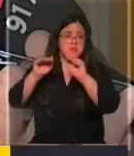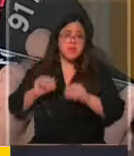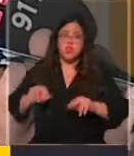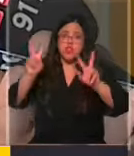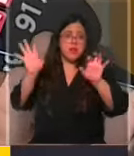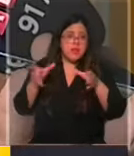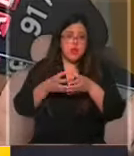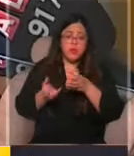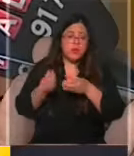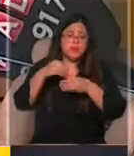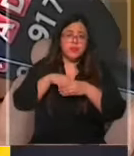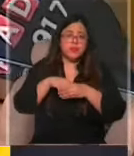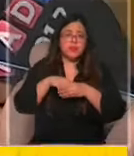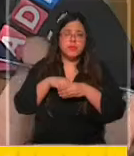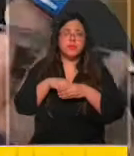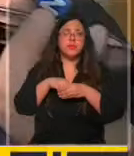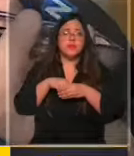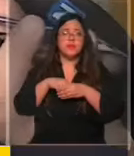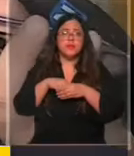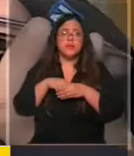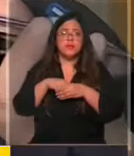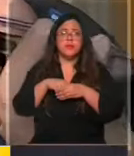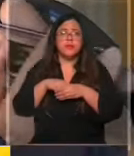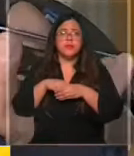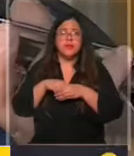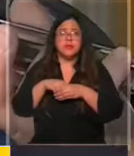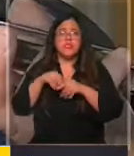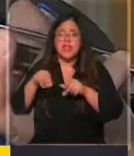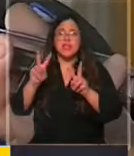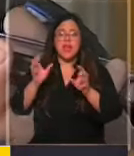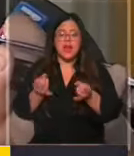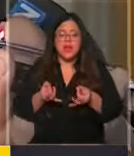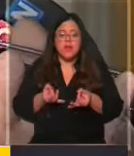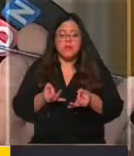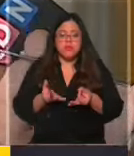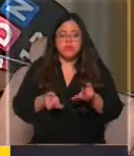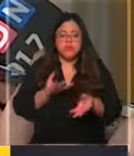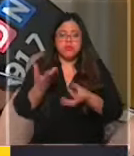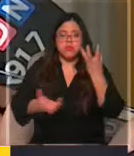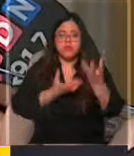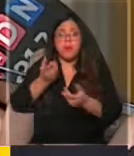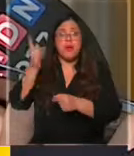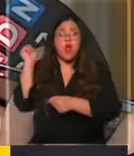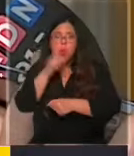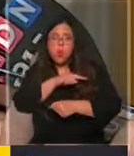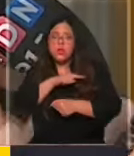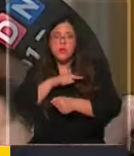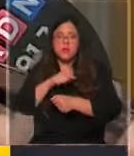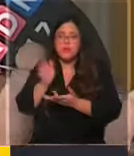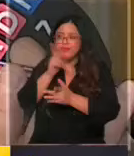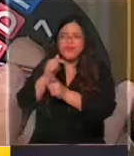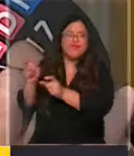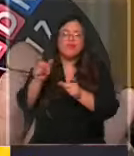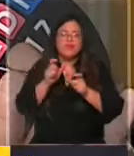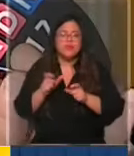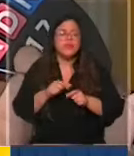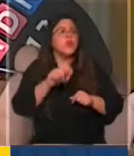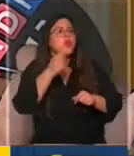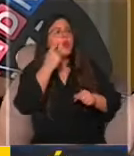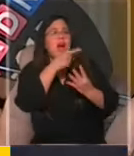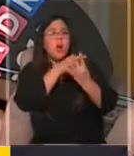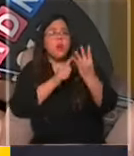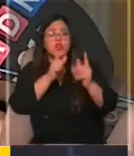grupo, que era generar incendios. El tema que el último fue el que se le escapa de las manos. ¿Estos últimos cuatro imputados